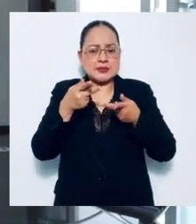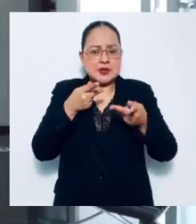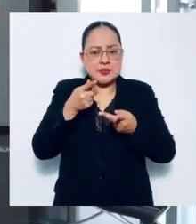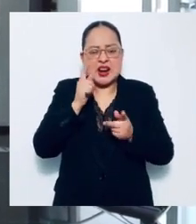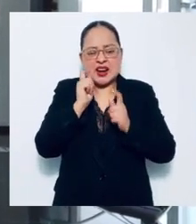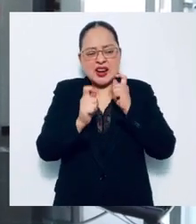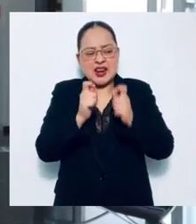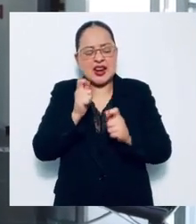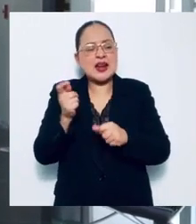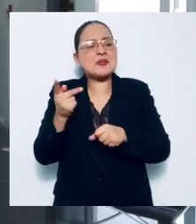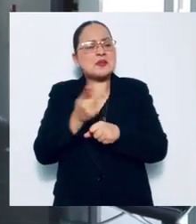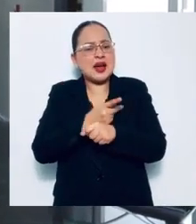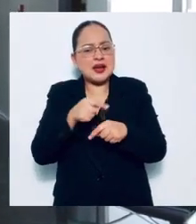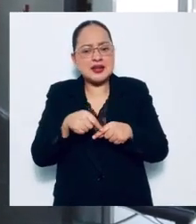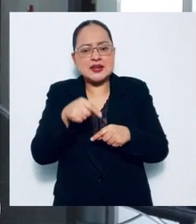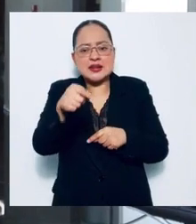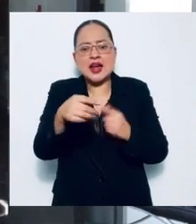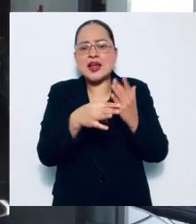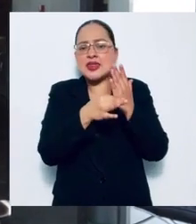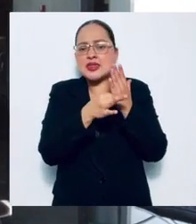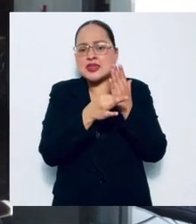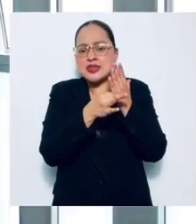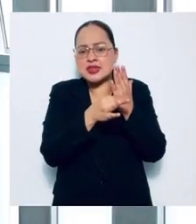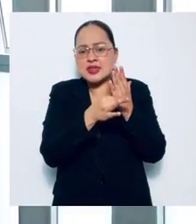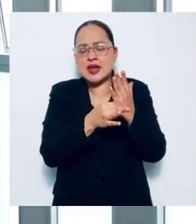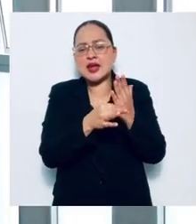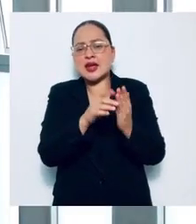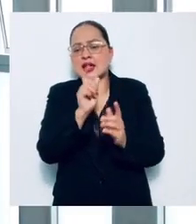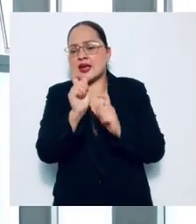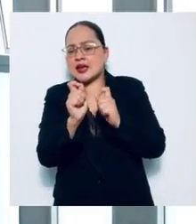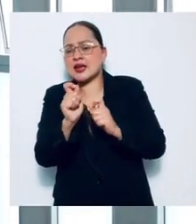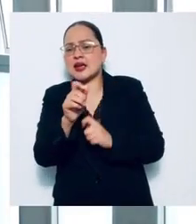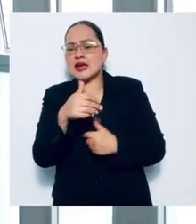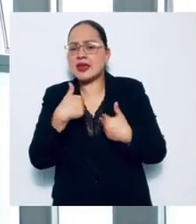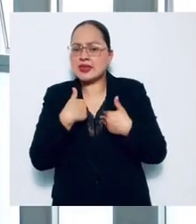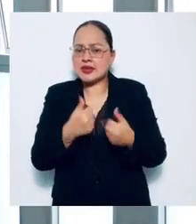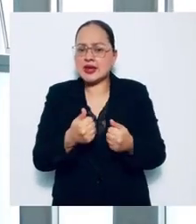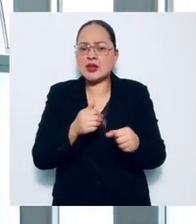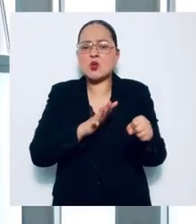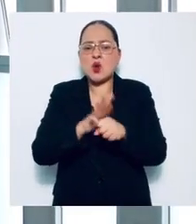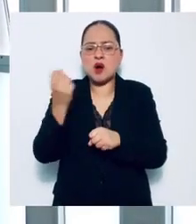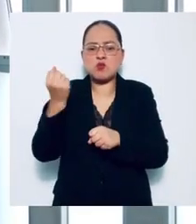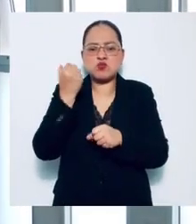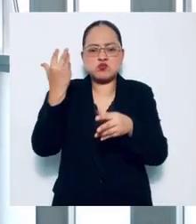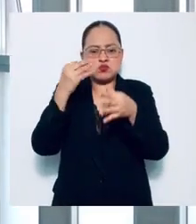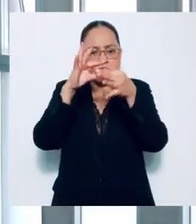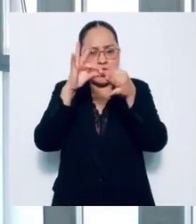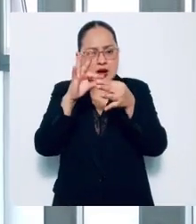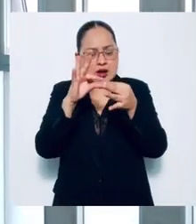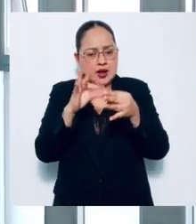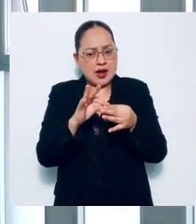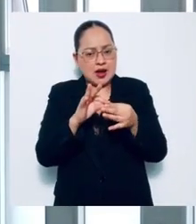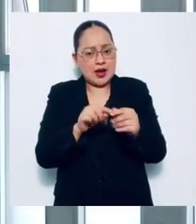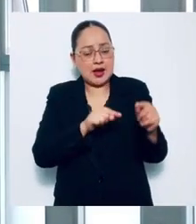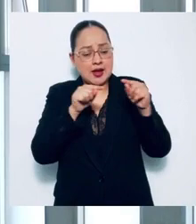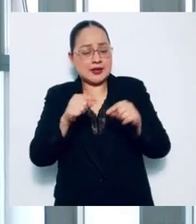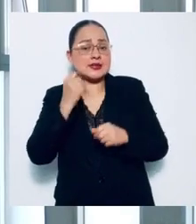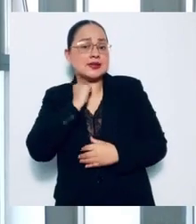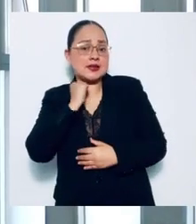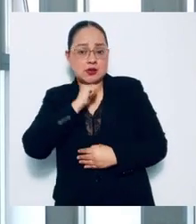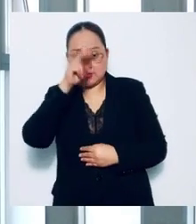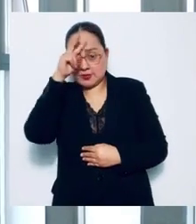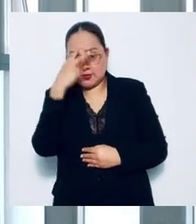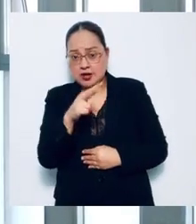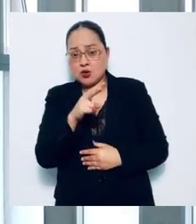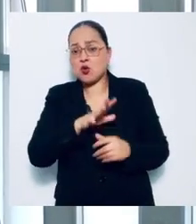ver qué es lo que vas a decir, a entender, a exponer en la máxima tribuna, en el